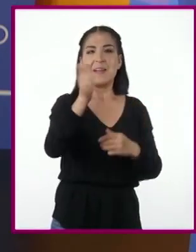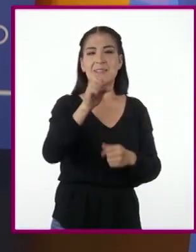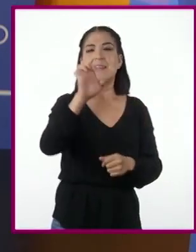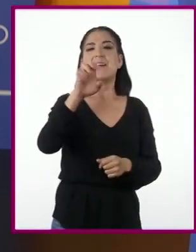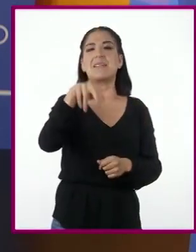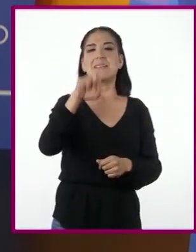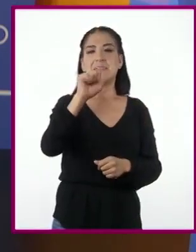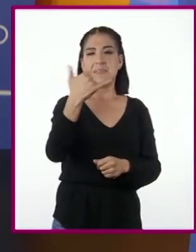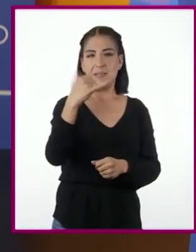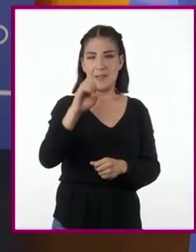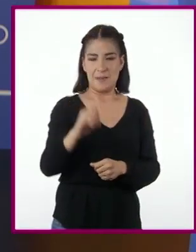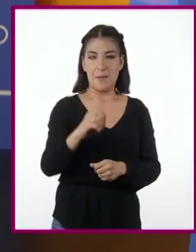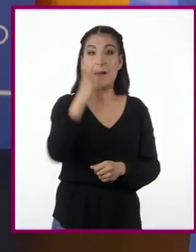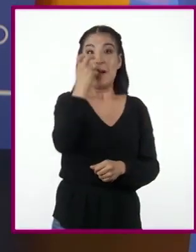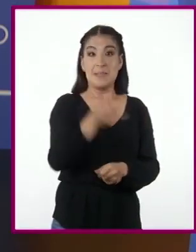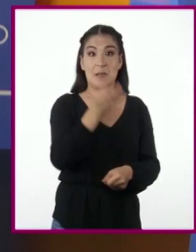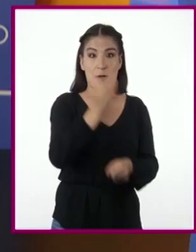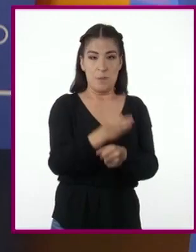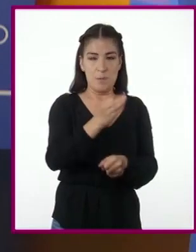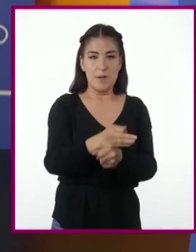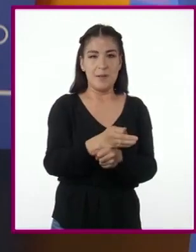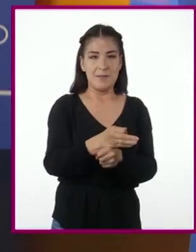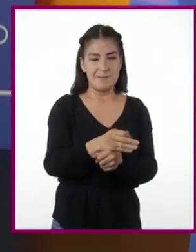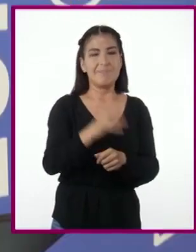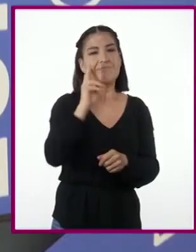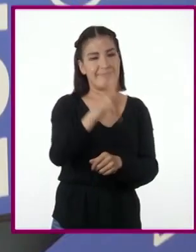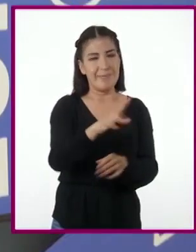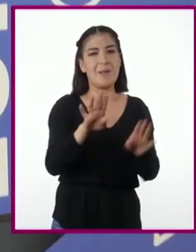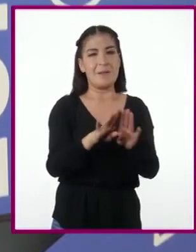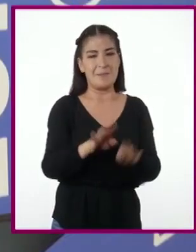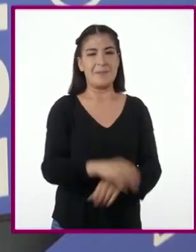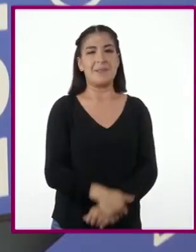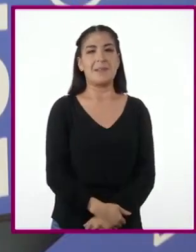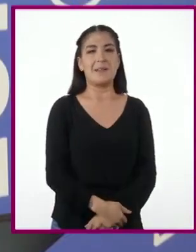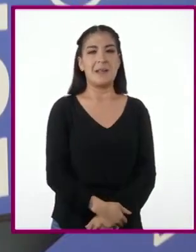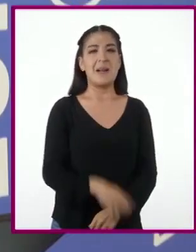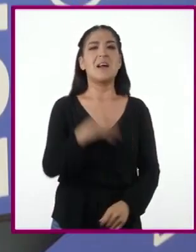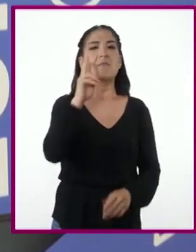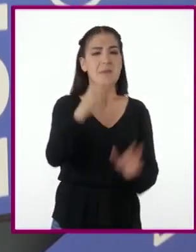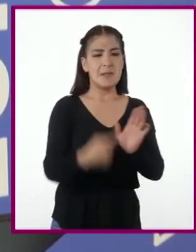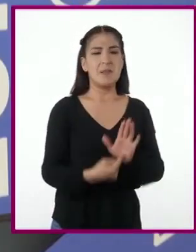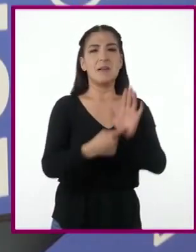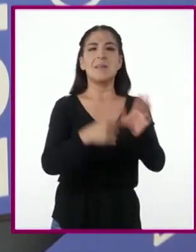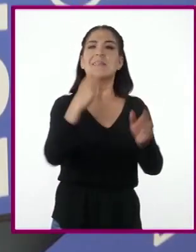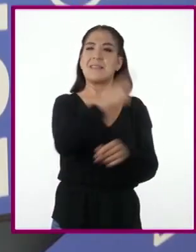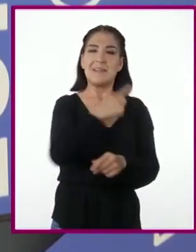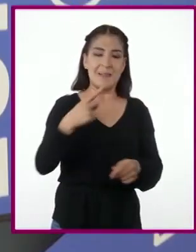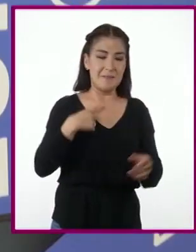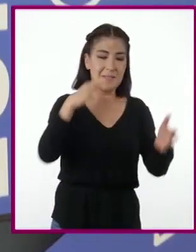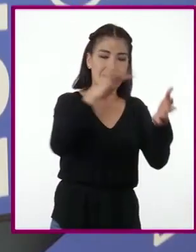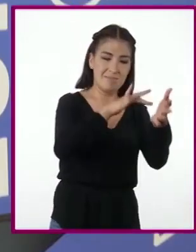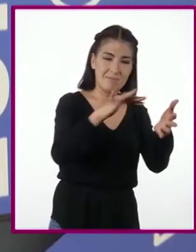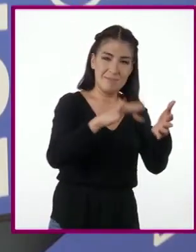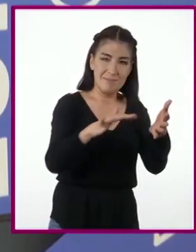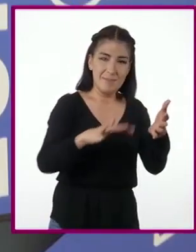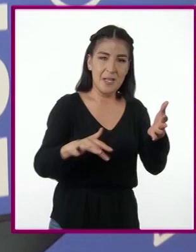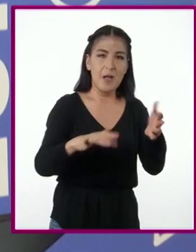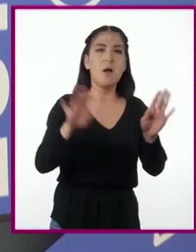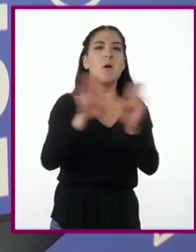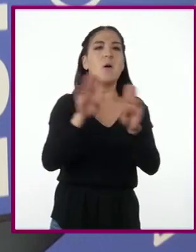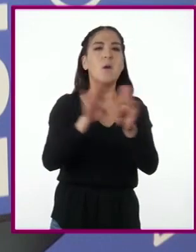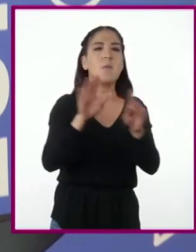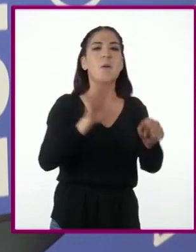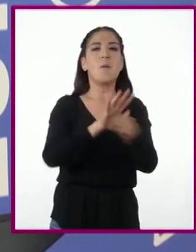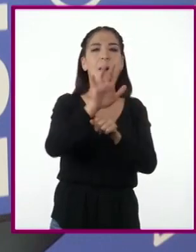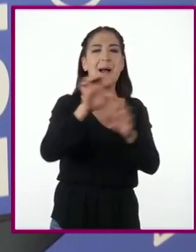texto. En este caso, un ensayo. Es recomendable leer y tener un texto modelo